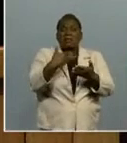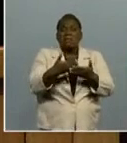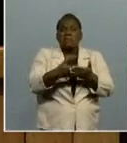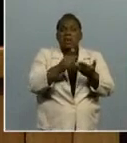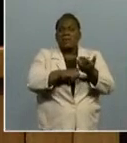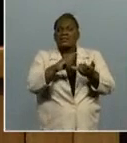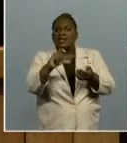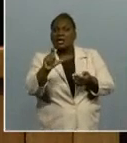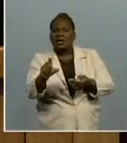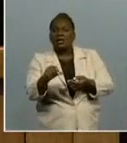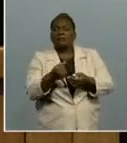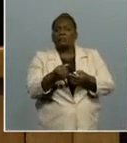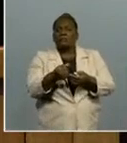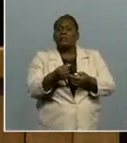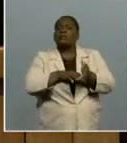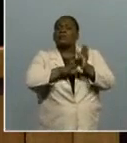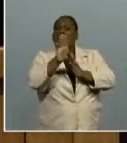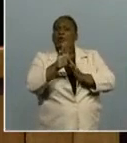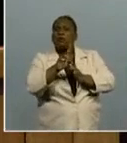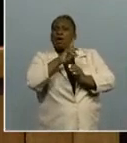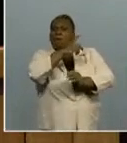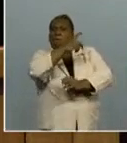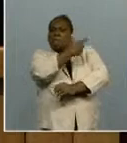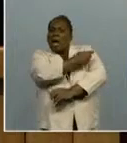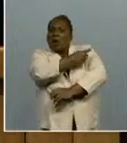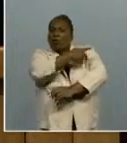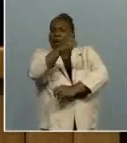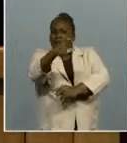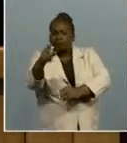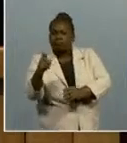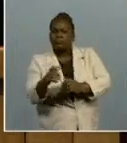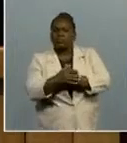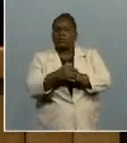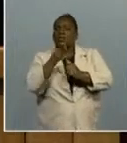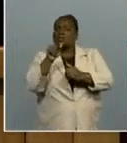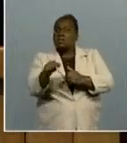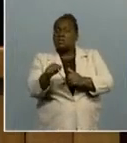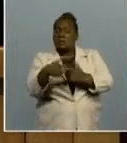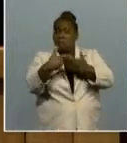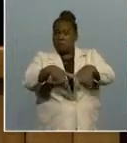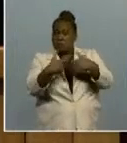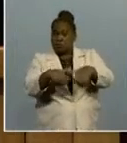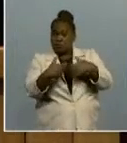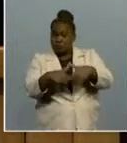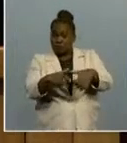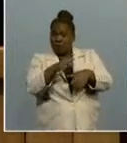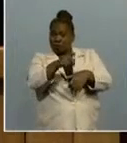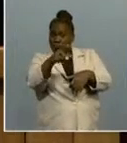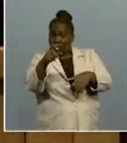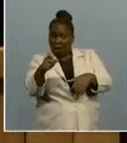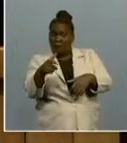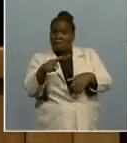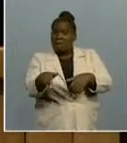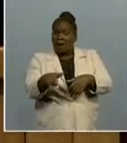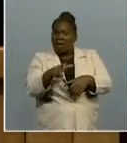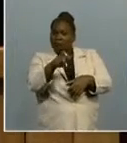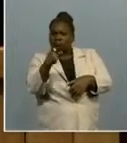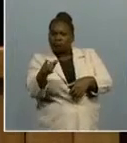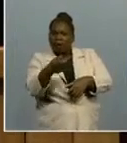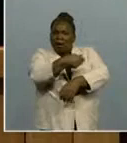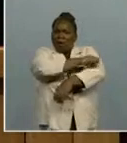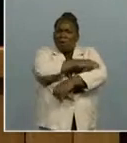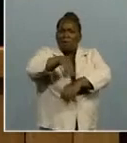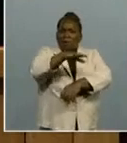desarrollar cinco candidatos vacunales planteándose producir dosis suficientes para inmunizar a toda la población y